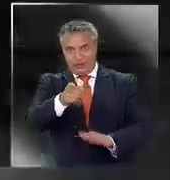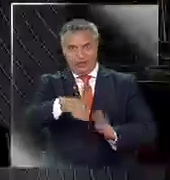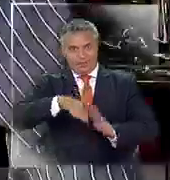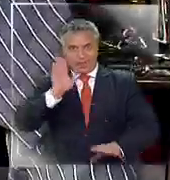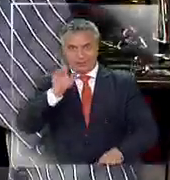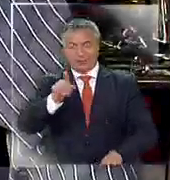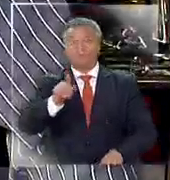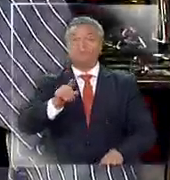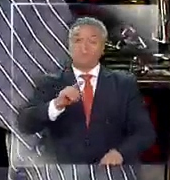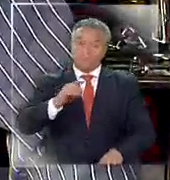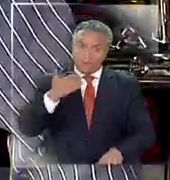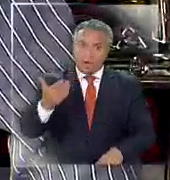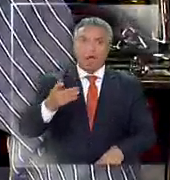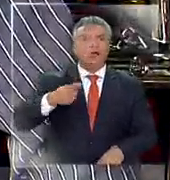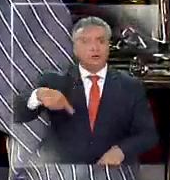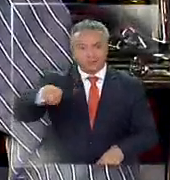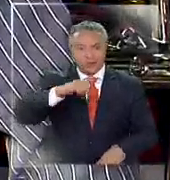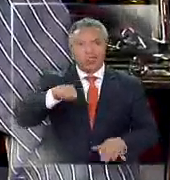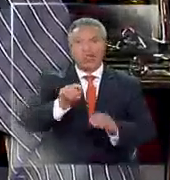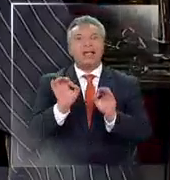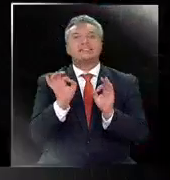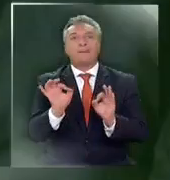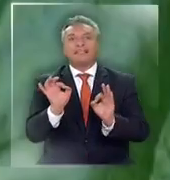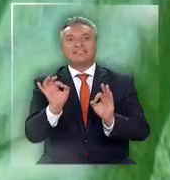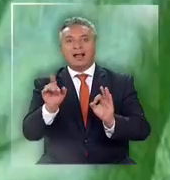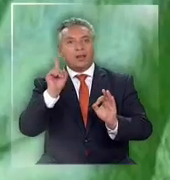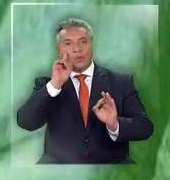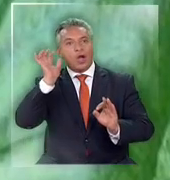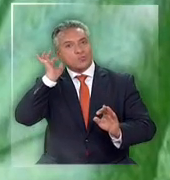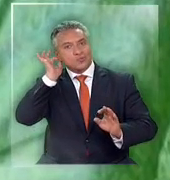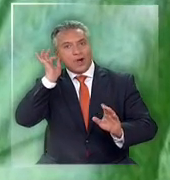eso todos tenían su encanto especial con las mujeres.